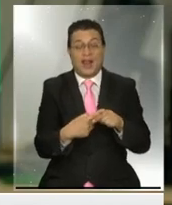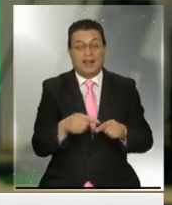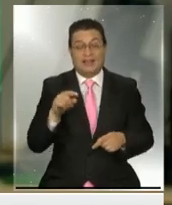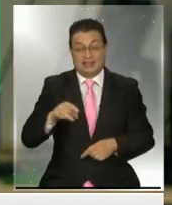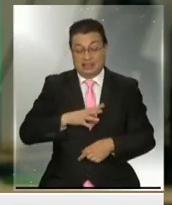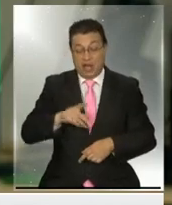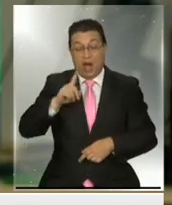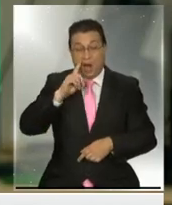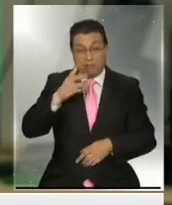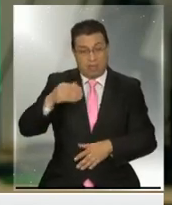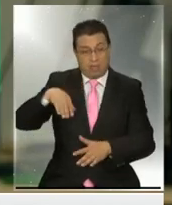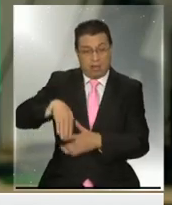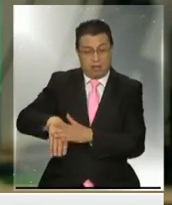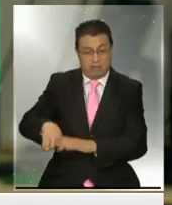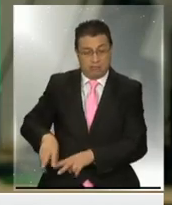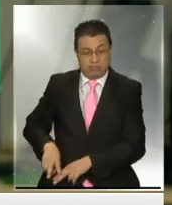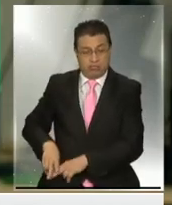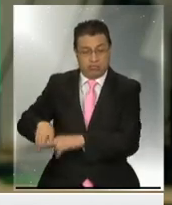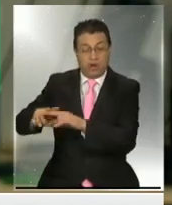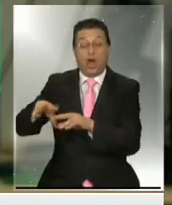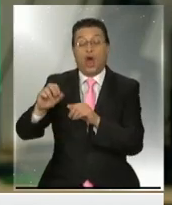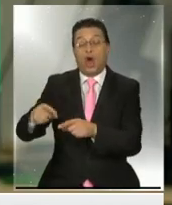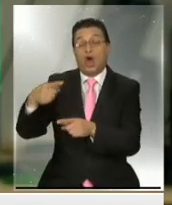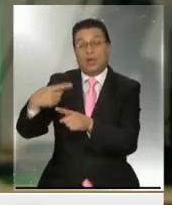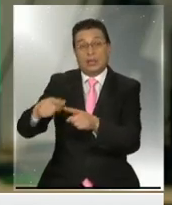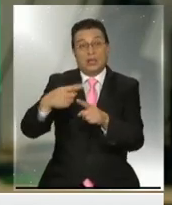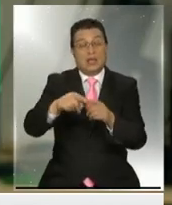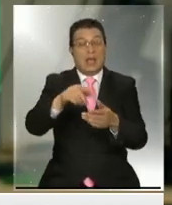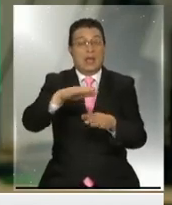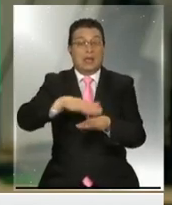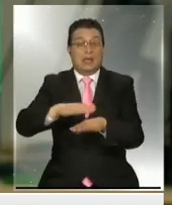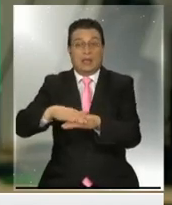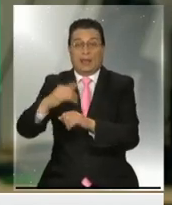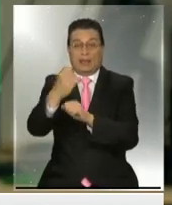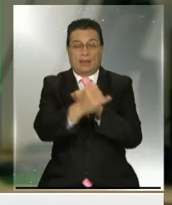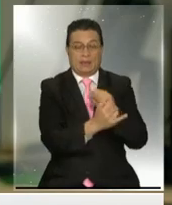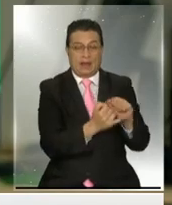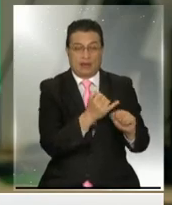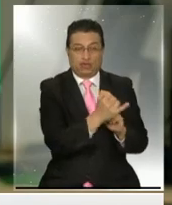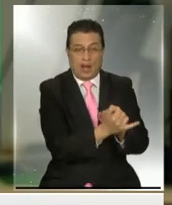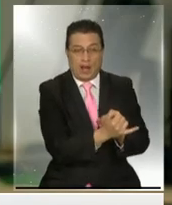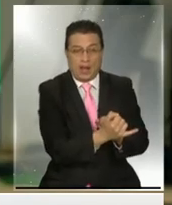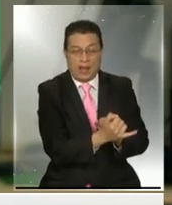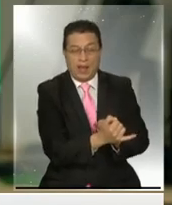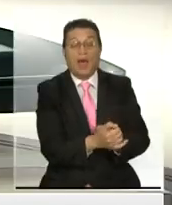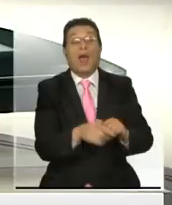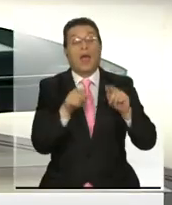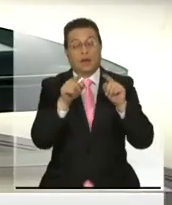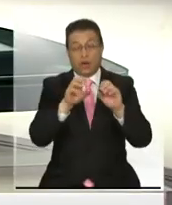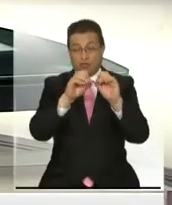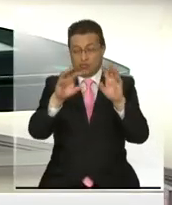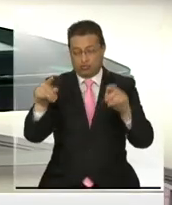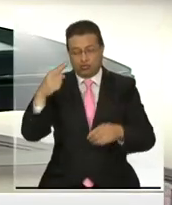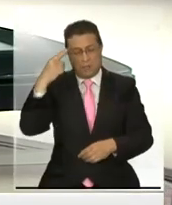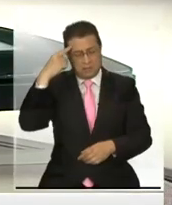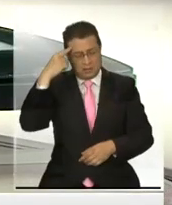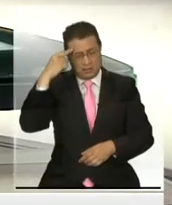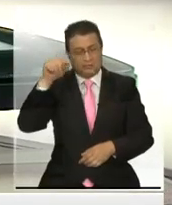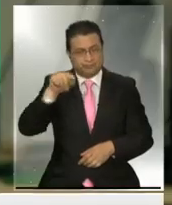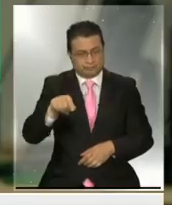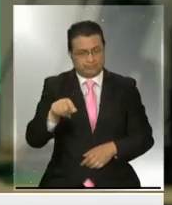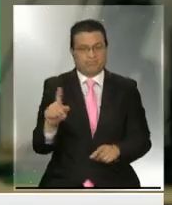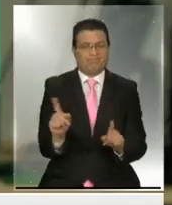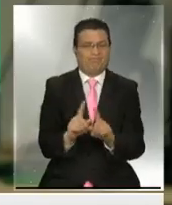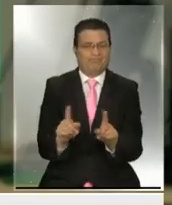que chile tiene o incluso recurrir a las líneas de crédito de organizaciones internacionales muchos creen que ese es un camino que nos llevaría